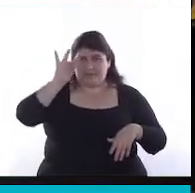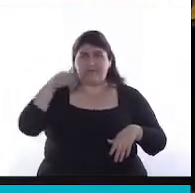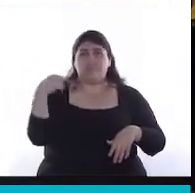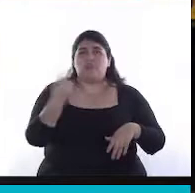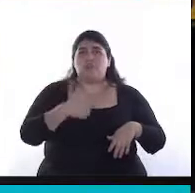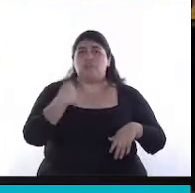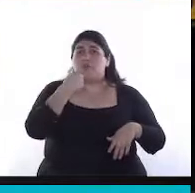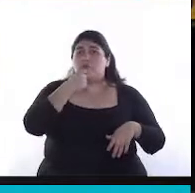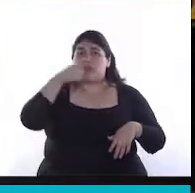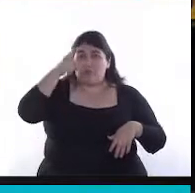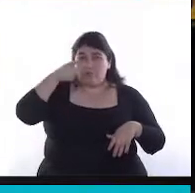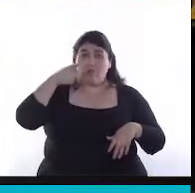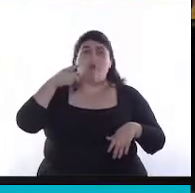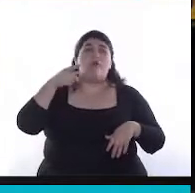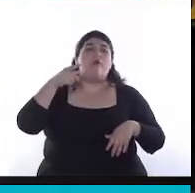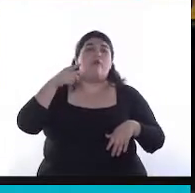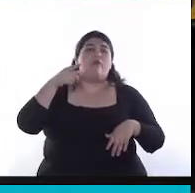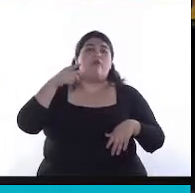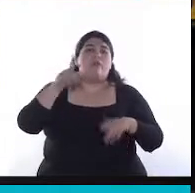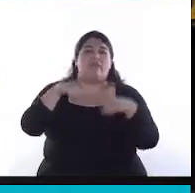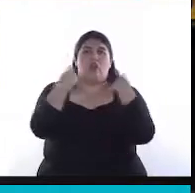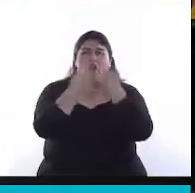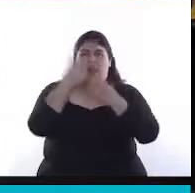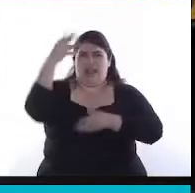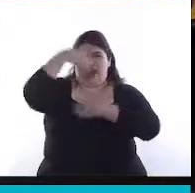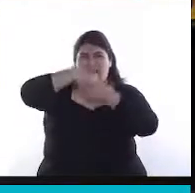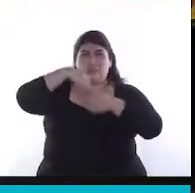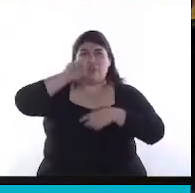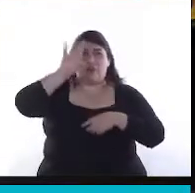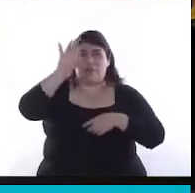carmen falbo vagif carbón el local del pro